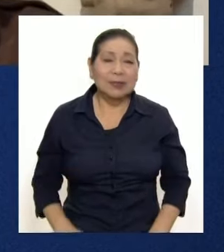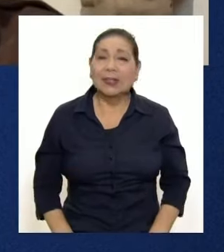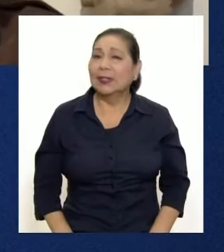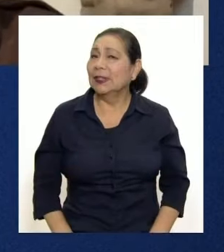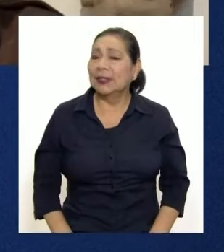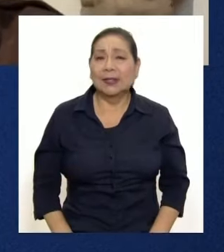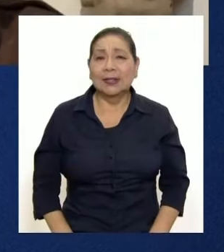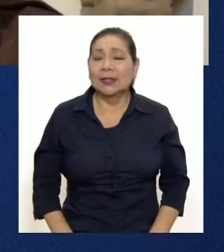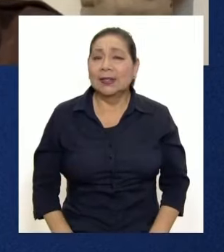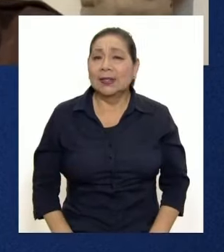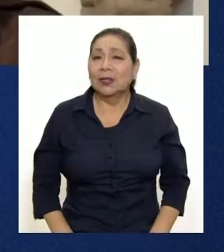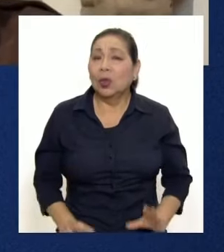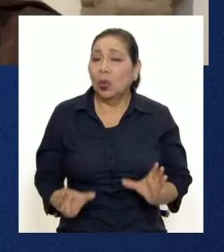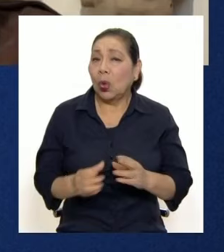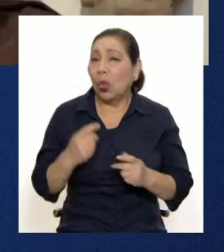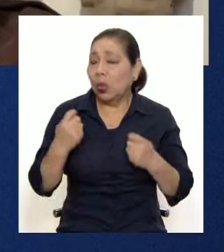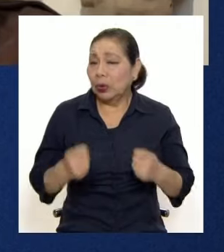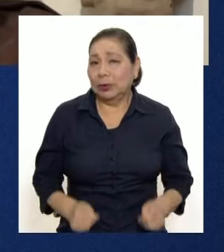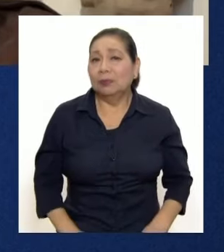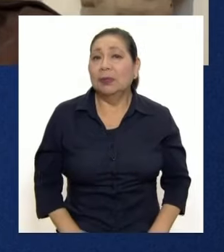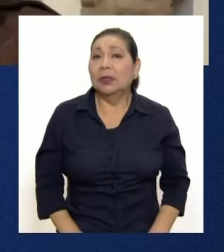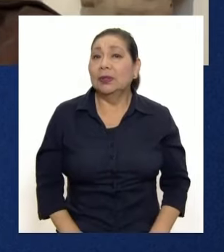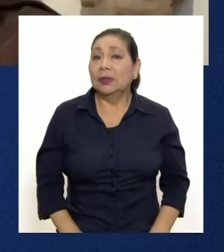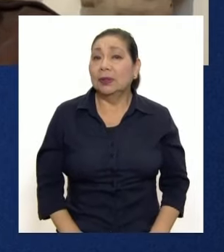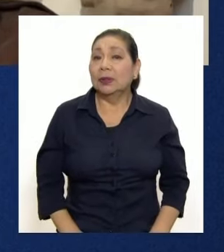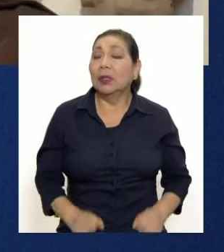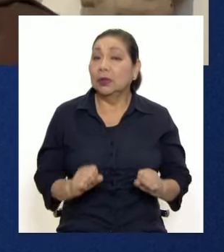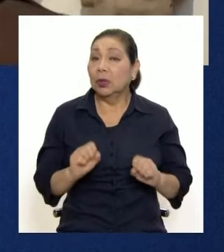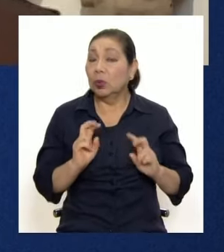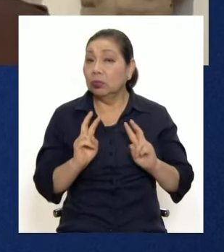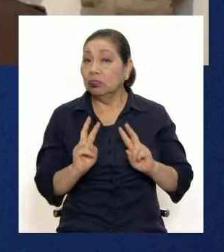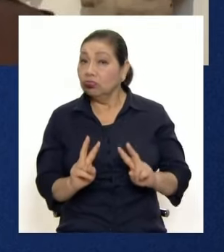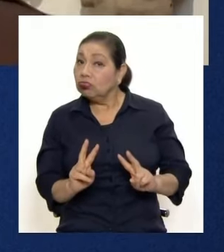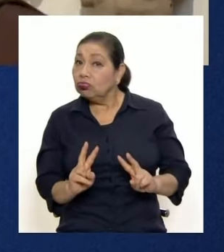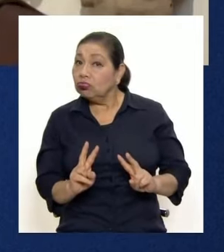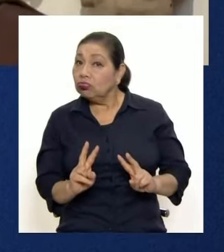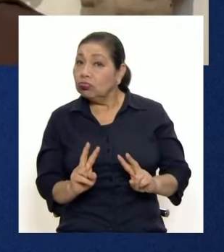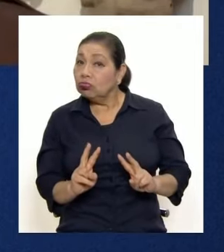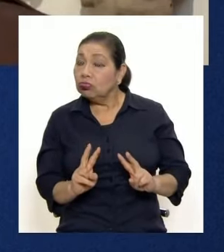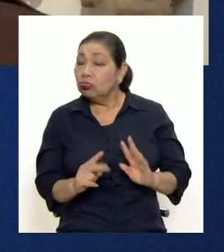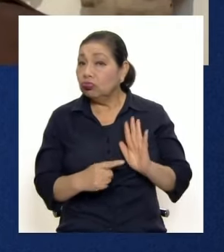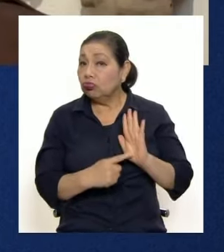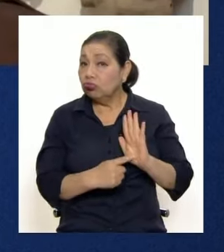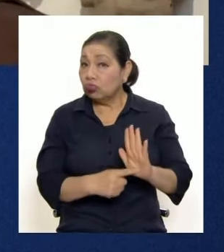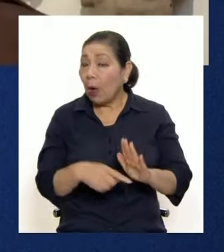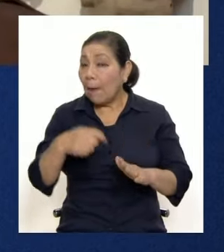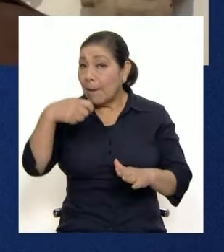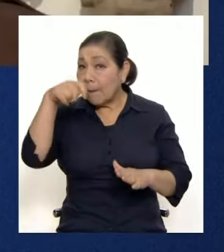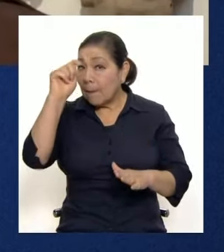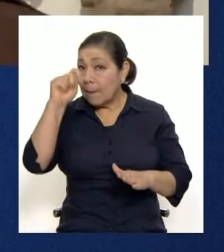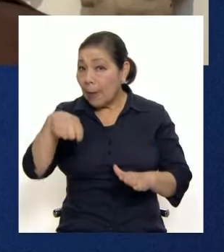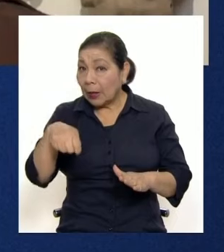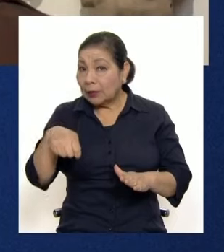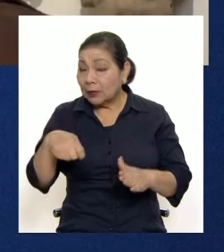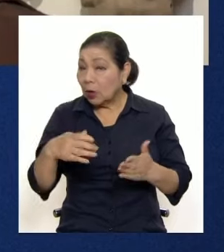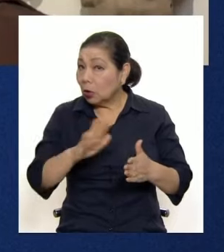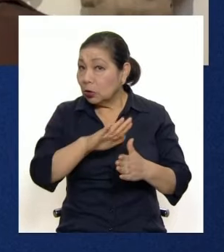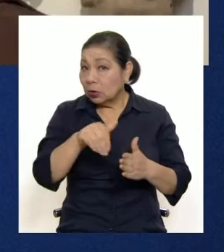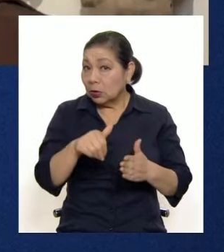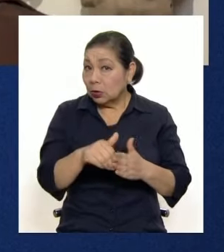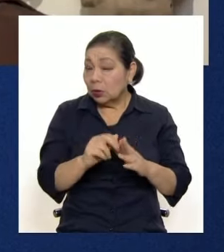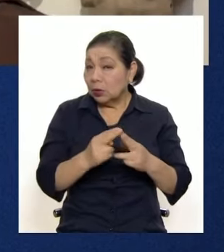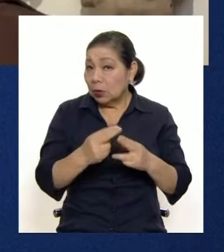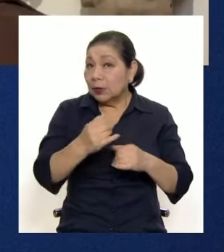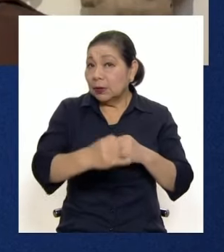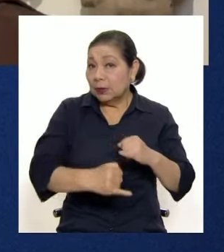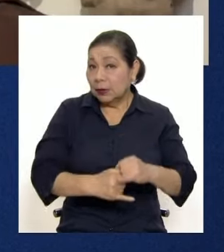es el sector turismo si ustedes ven que va representar un porcentaje todo este evento